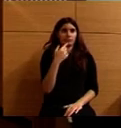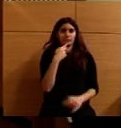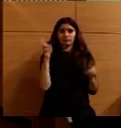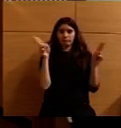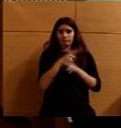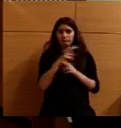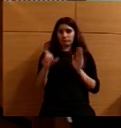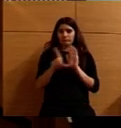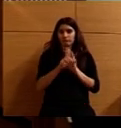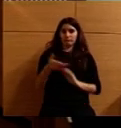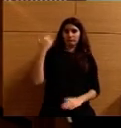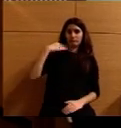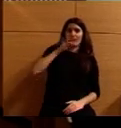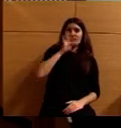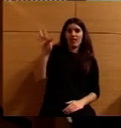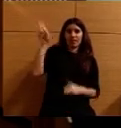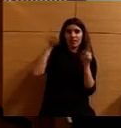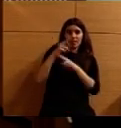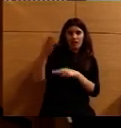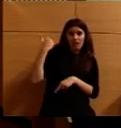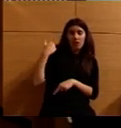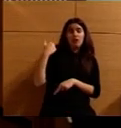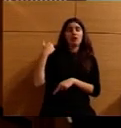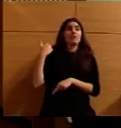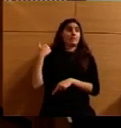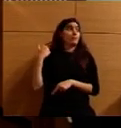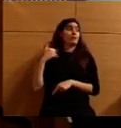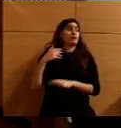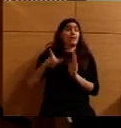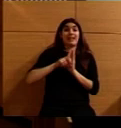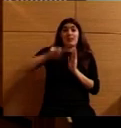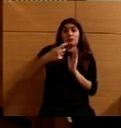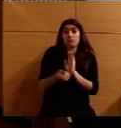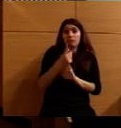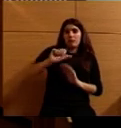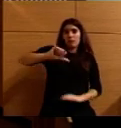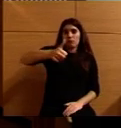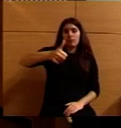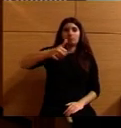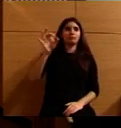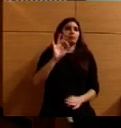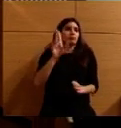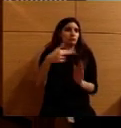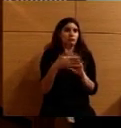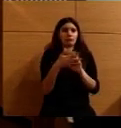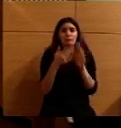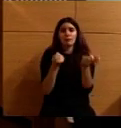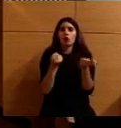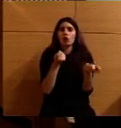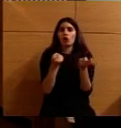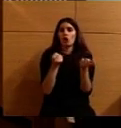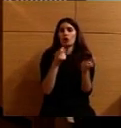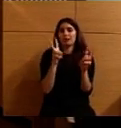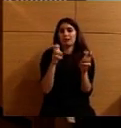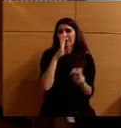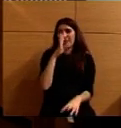derogación de la ley Alur en Francia le siguió la LEN y se aprobó, y que también habla de una regulación durante